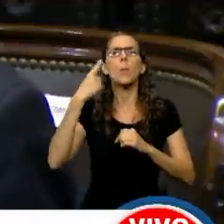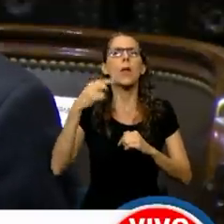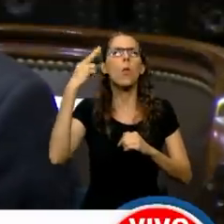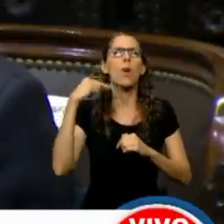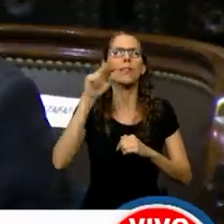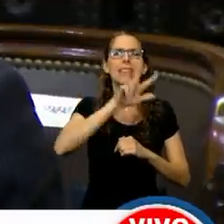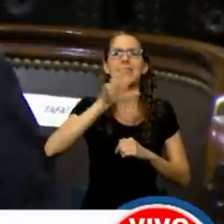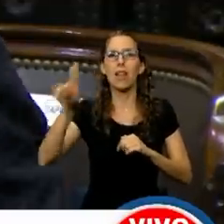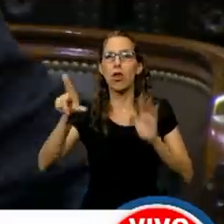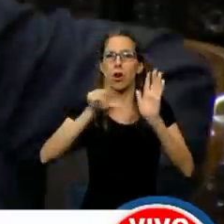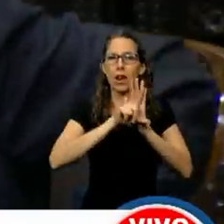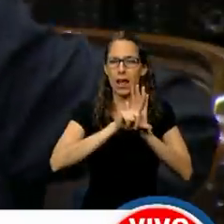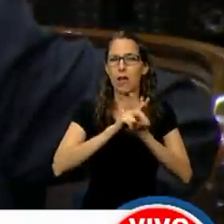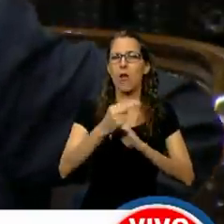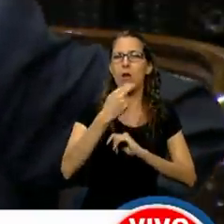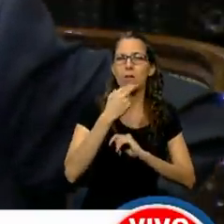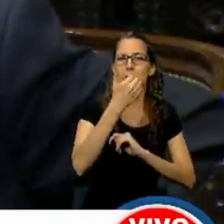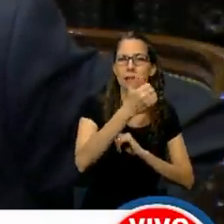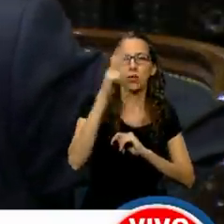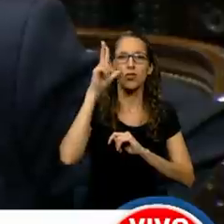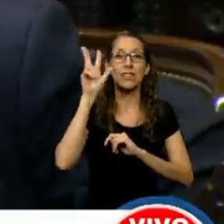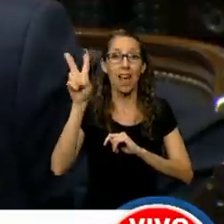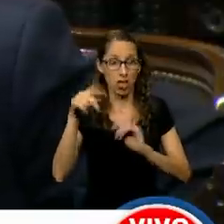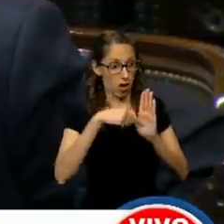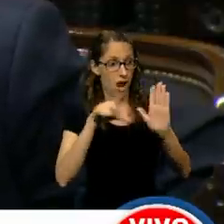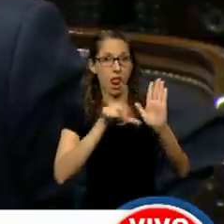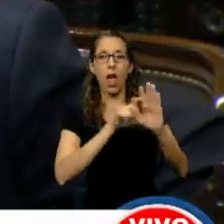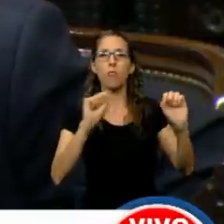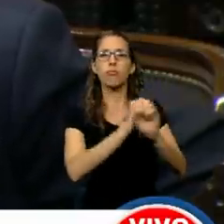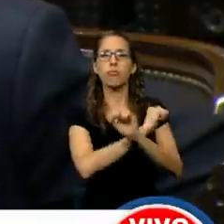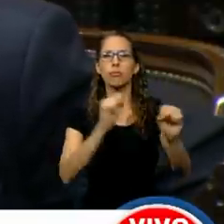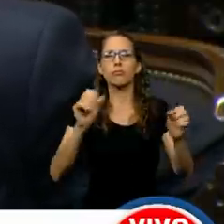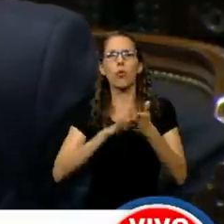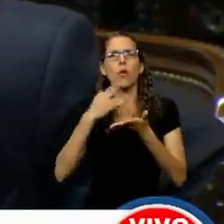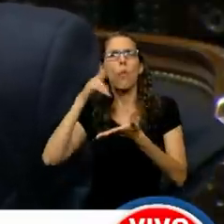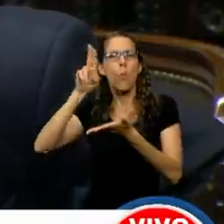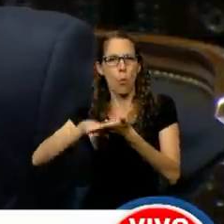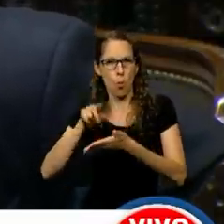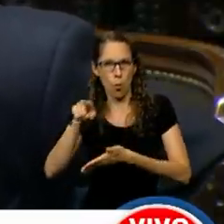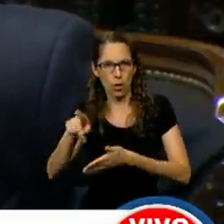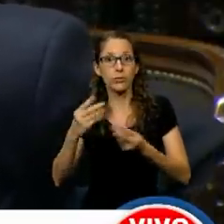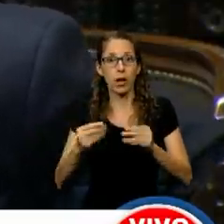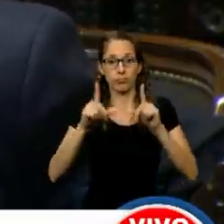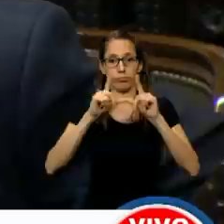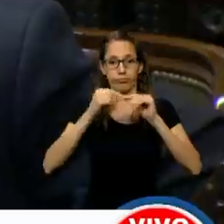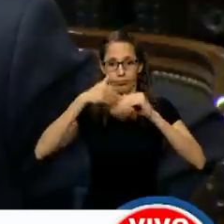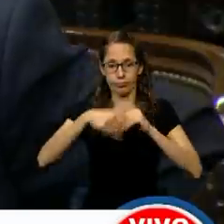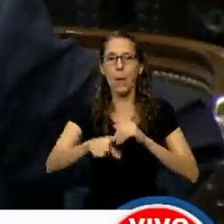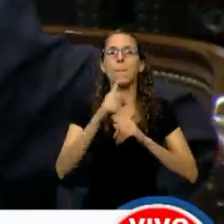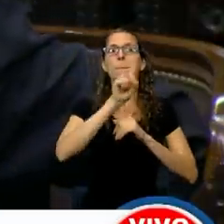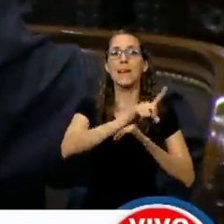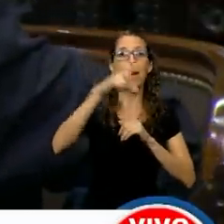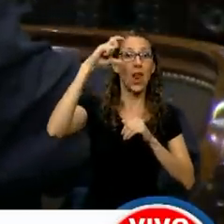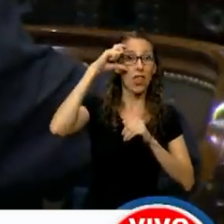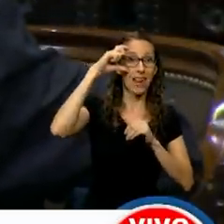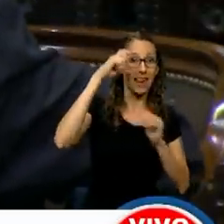ley 11 682 señor presidente de la ley de impuesto a los réditos tenía vigencia del primero de enero del año 32